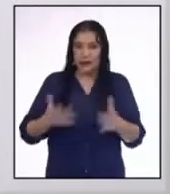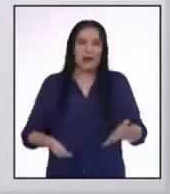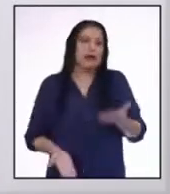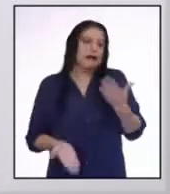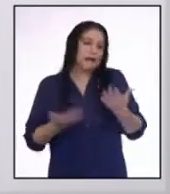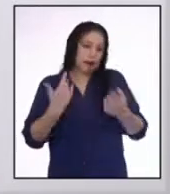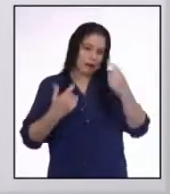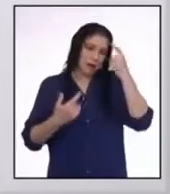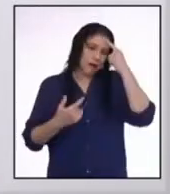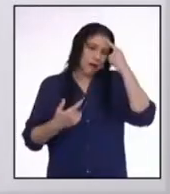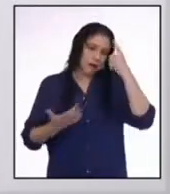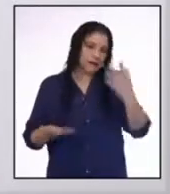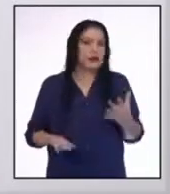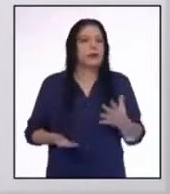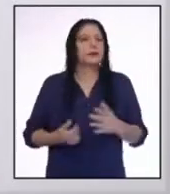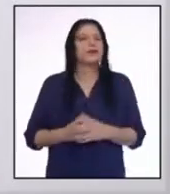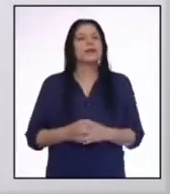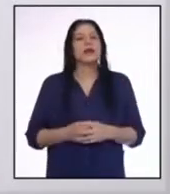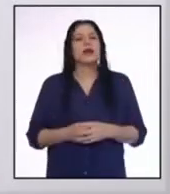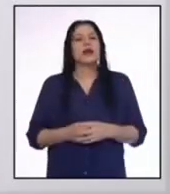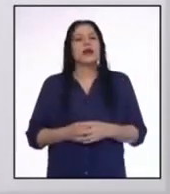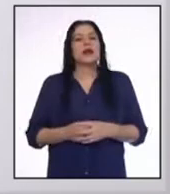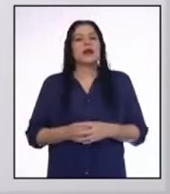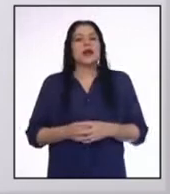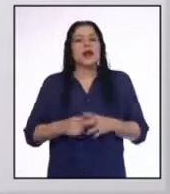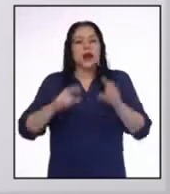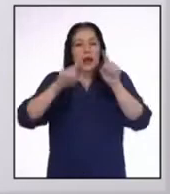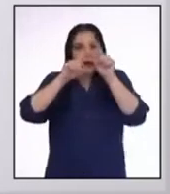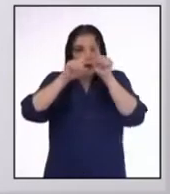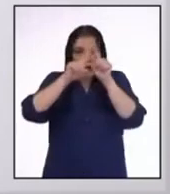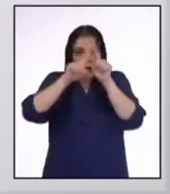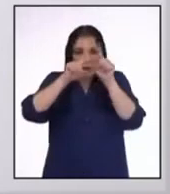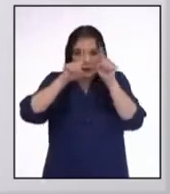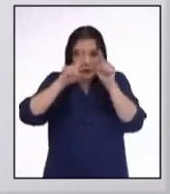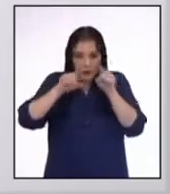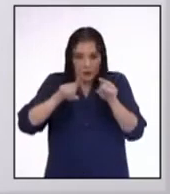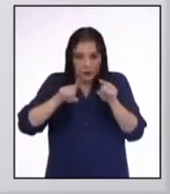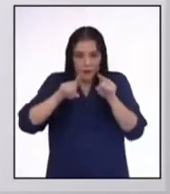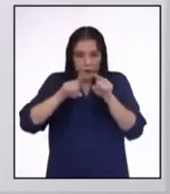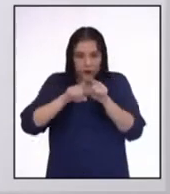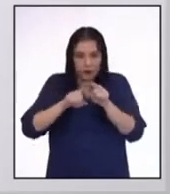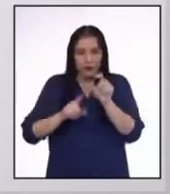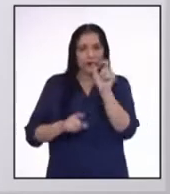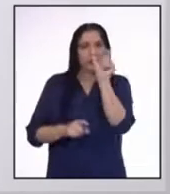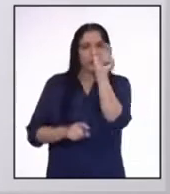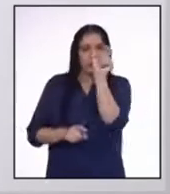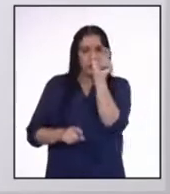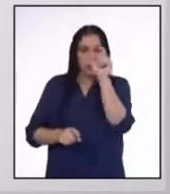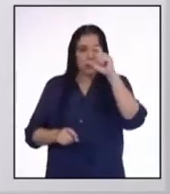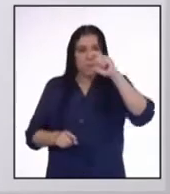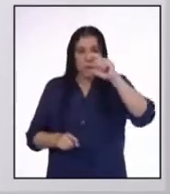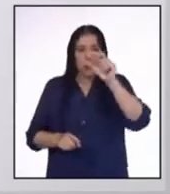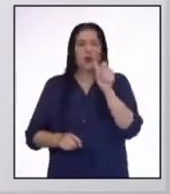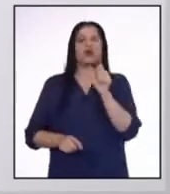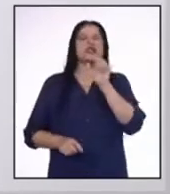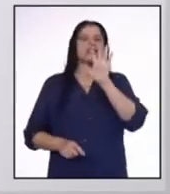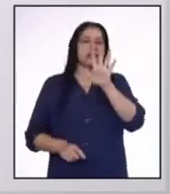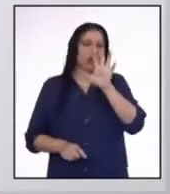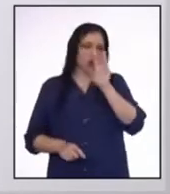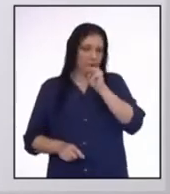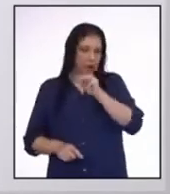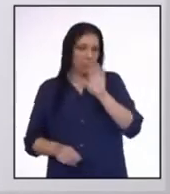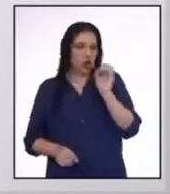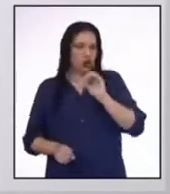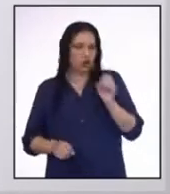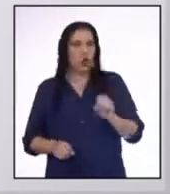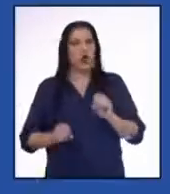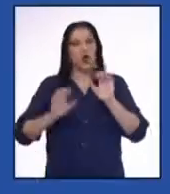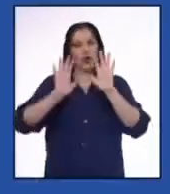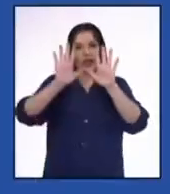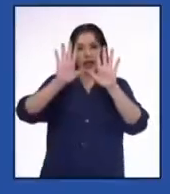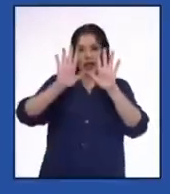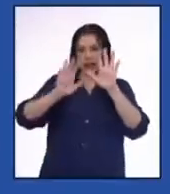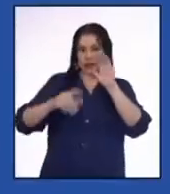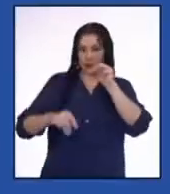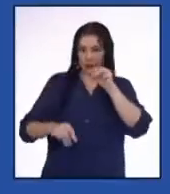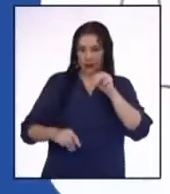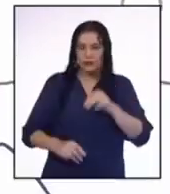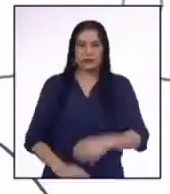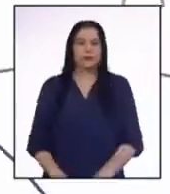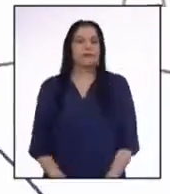si desean, el lado de un cuadrito para representar 5 metros o para representar 10